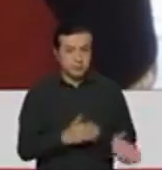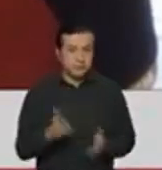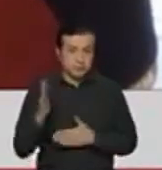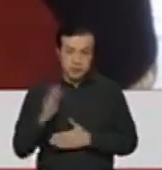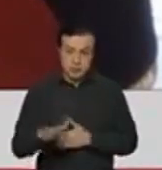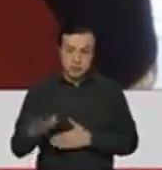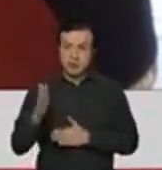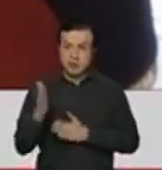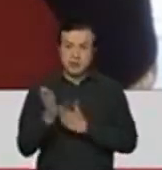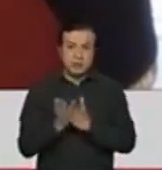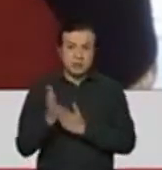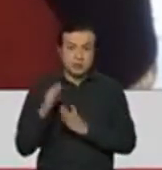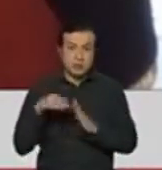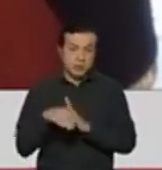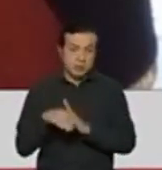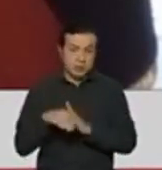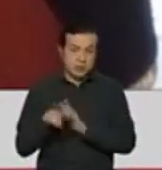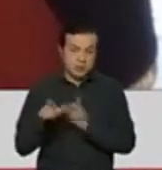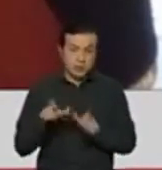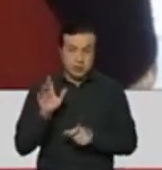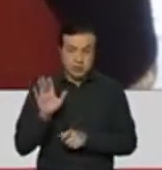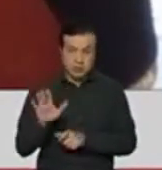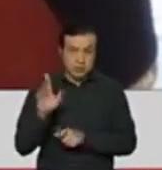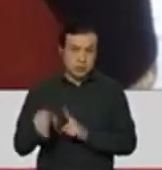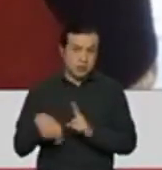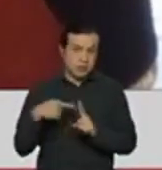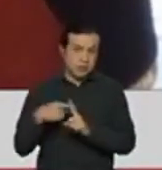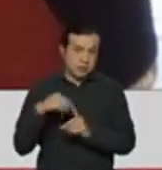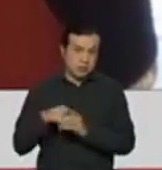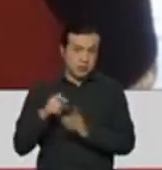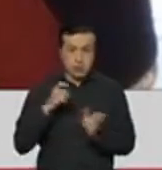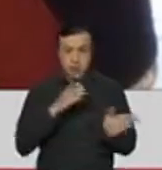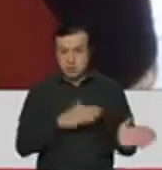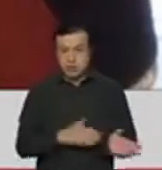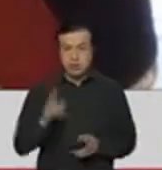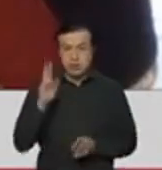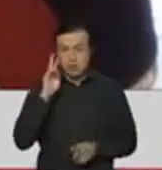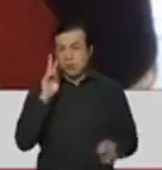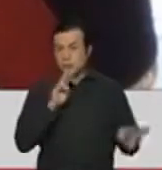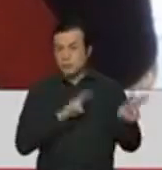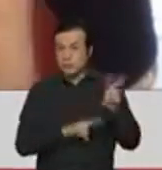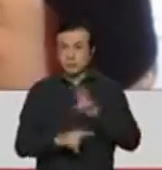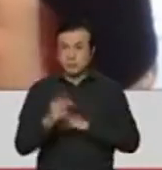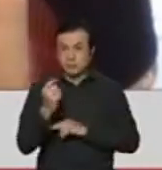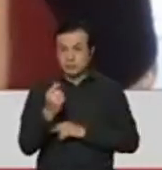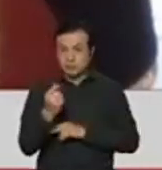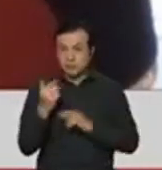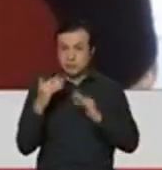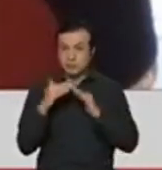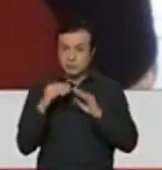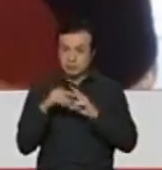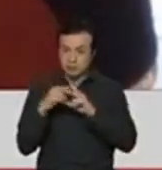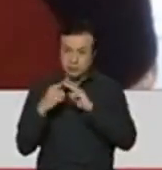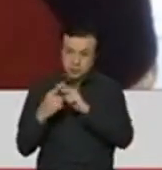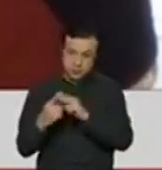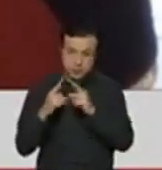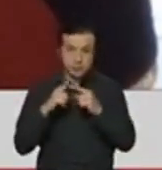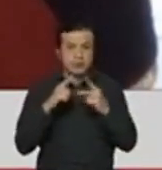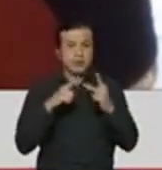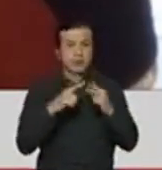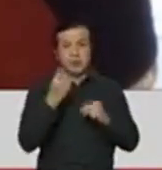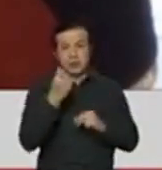de servicios financieros a los afiliados y jubilados, tenemos que diferenciar los créditos hipotecarios y los créditos